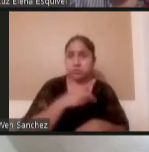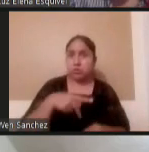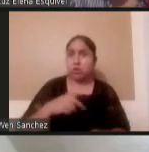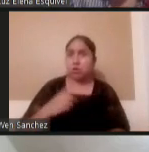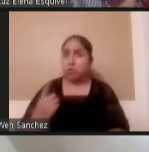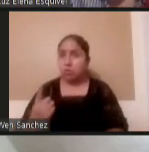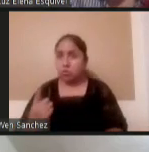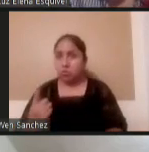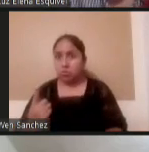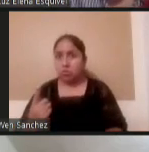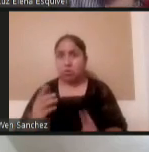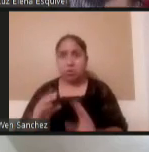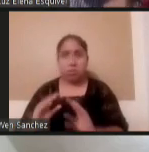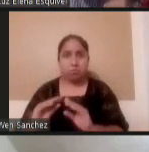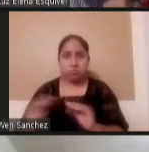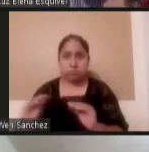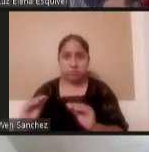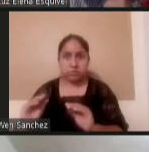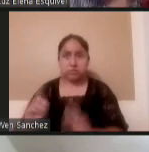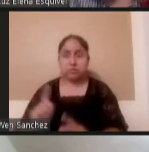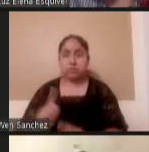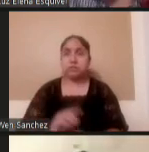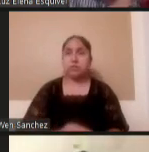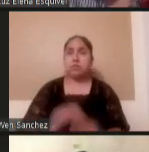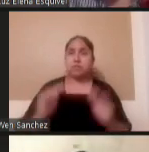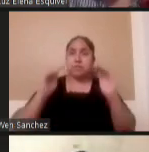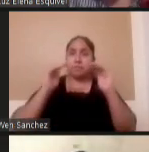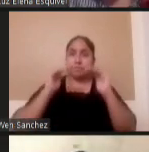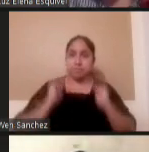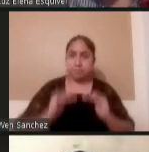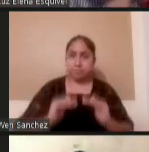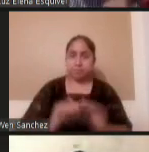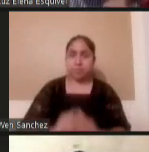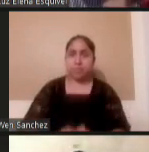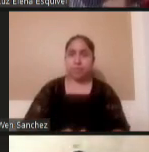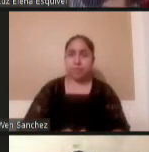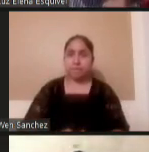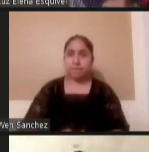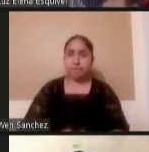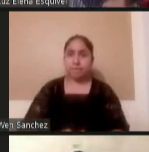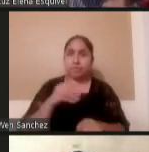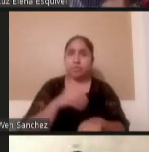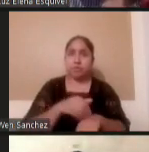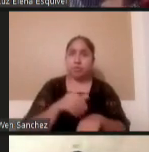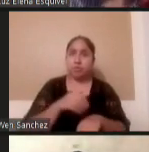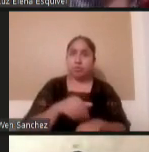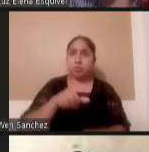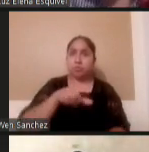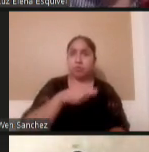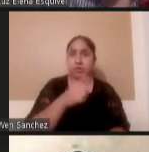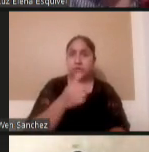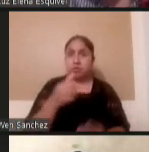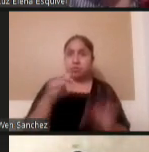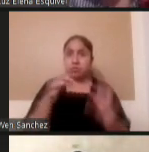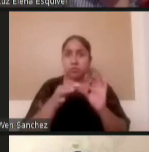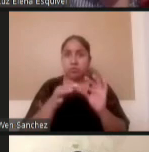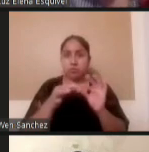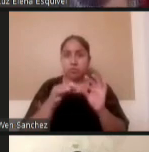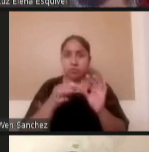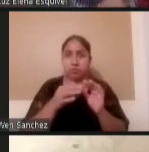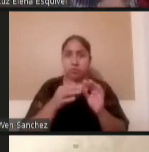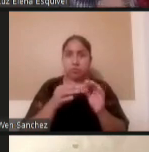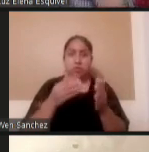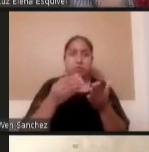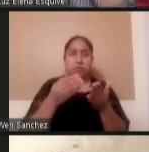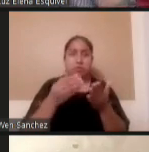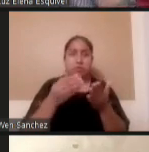siguiente punto del orden del día. Para desahogar el 11º asunto del orden del día, doy lectura al proyecto de acuerdo